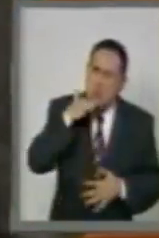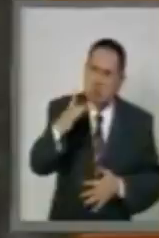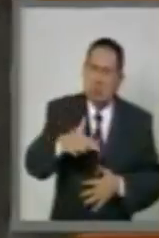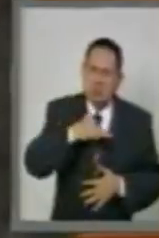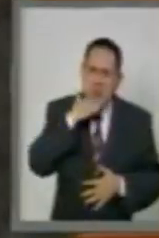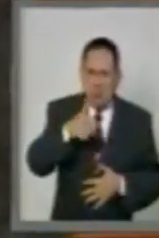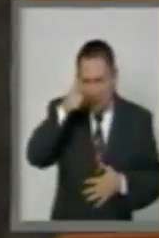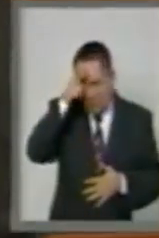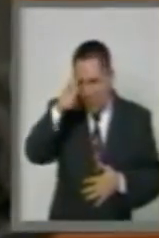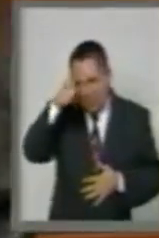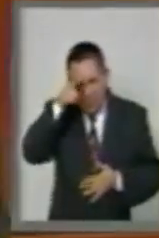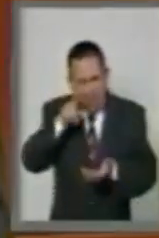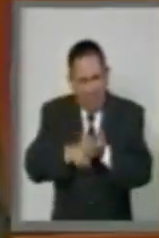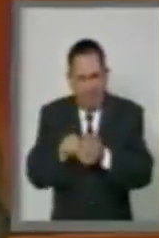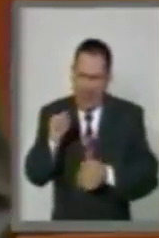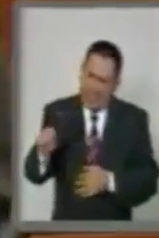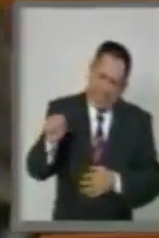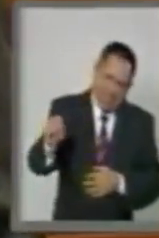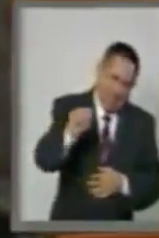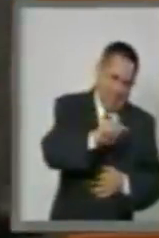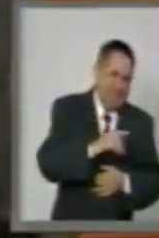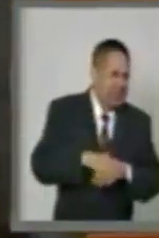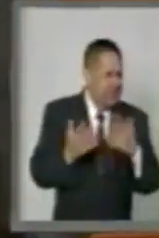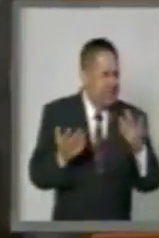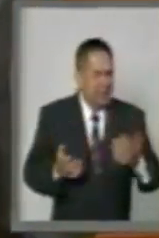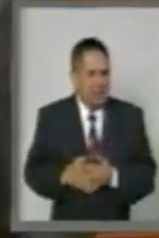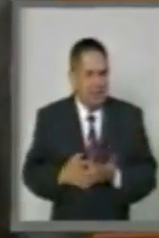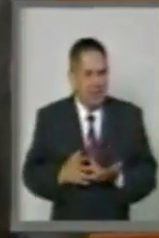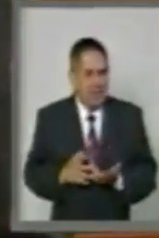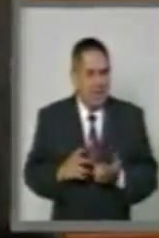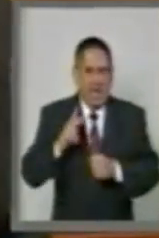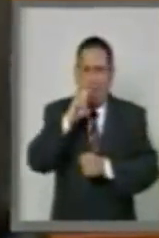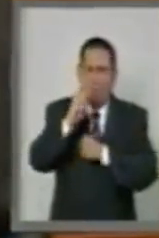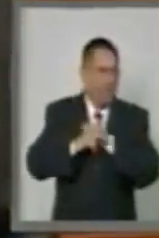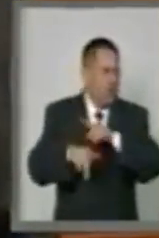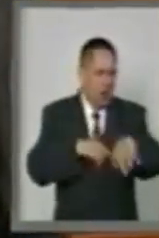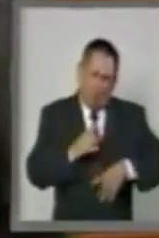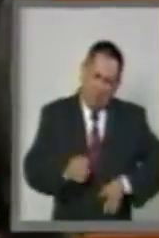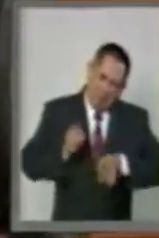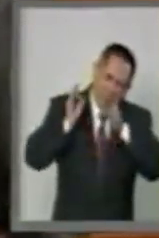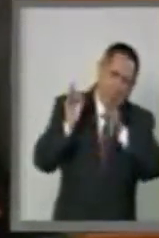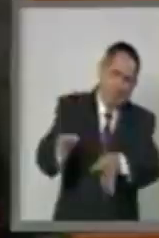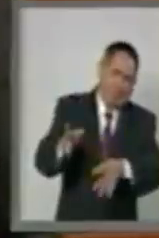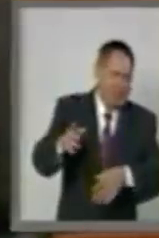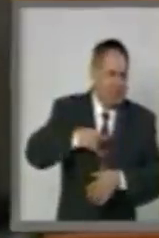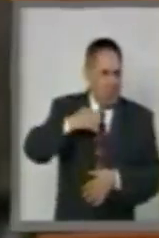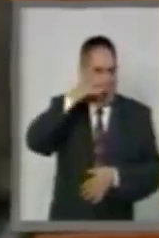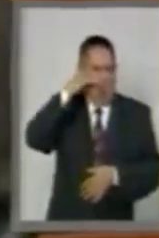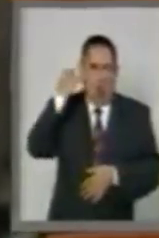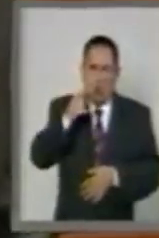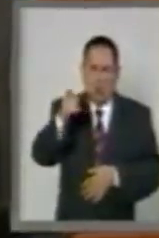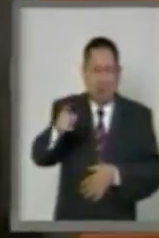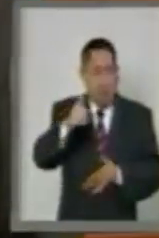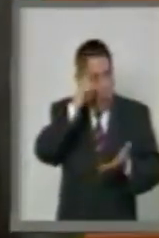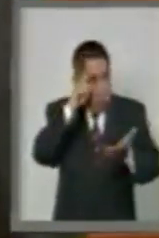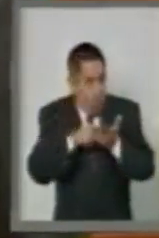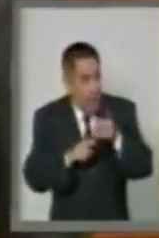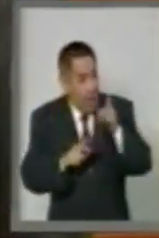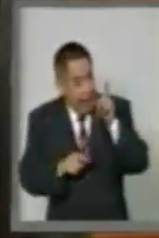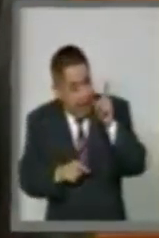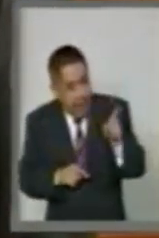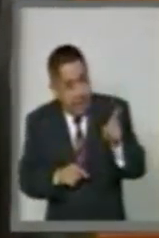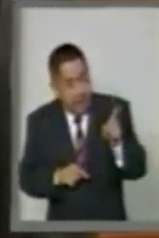brutal que está en todos lados, que el país la repudia, que la gente está indignada. ¿Usted cree que